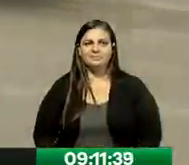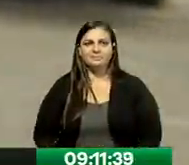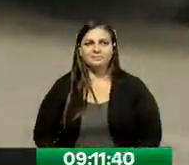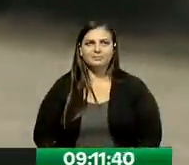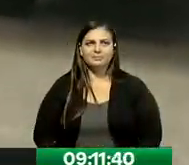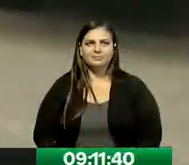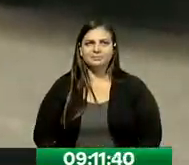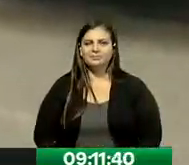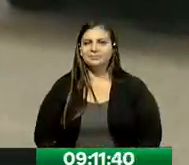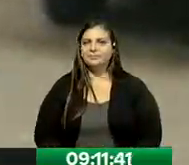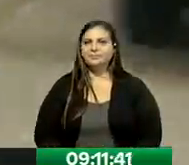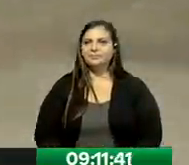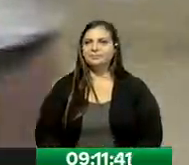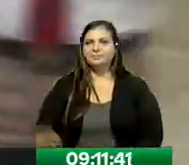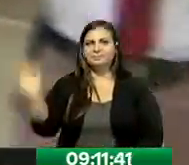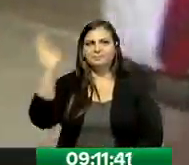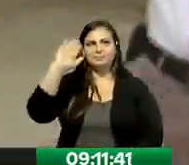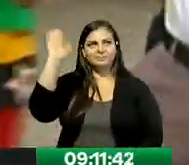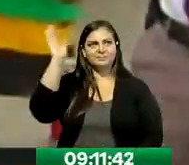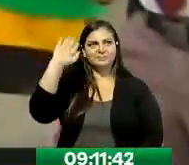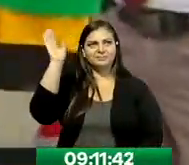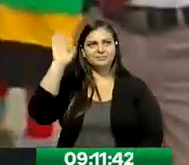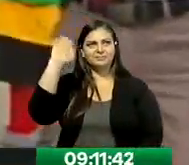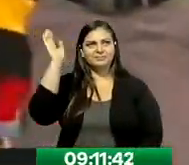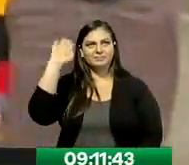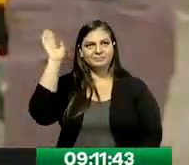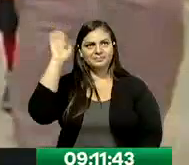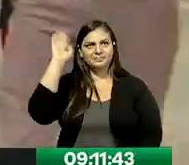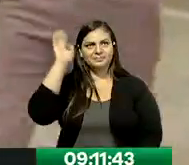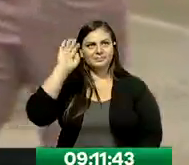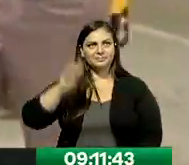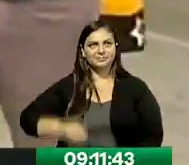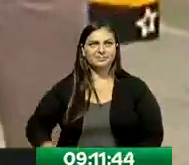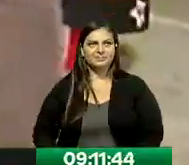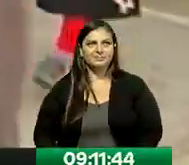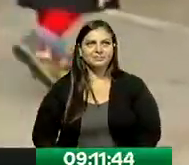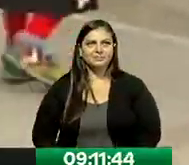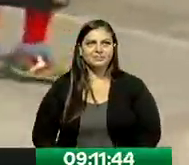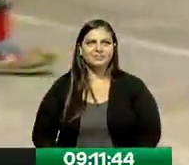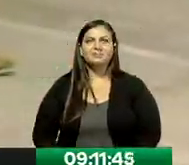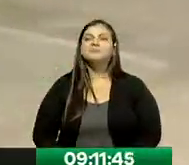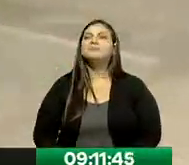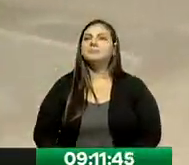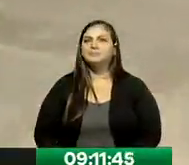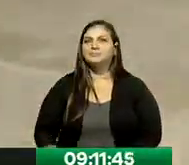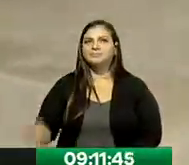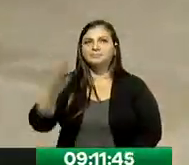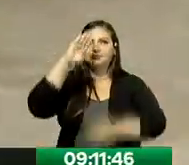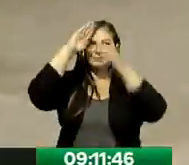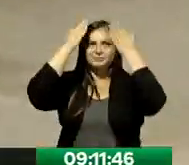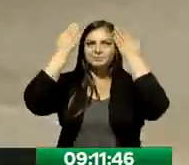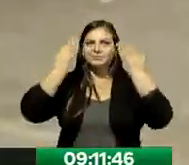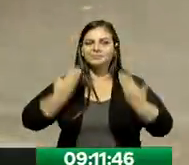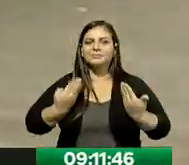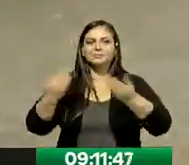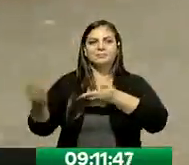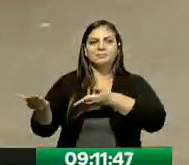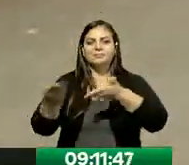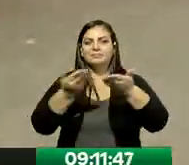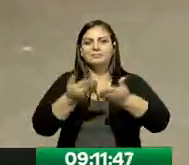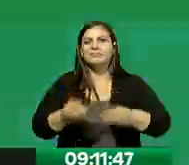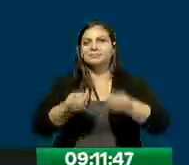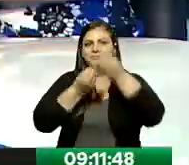muchachos, ahora sí, a despedirnos de nuestros amigos. Con esto regresamos. Rosita, usted en estudio, continúa con